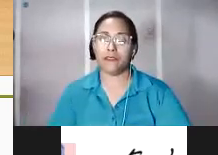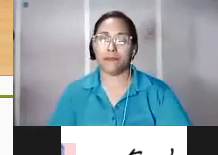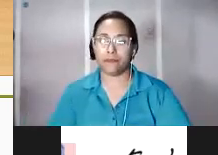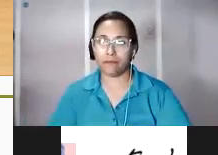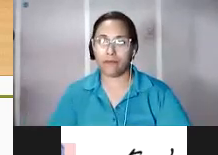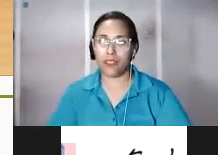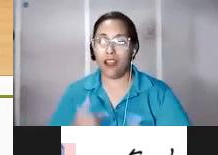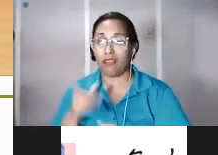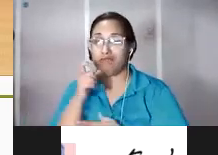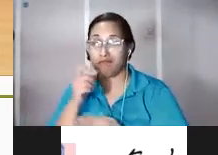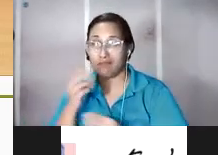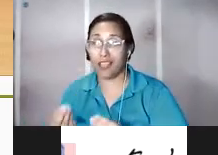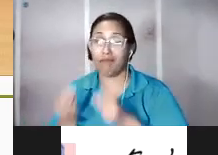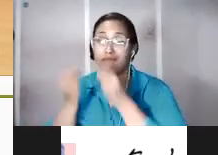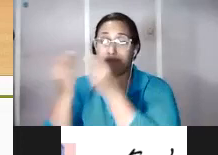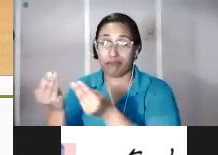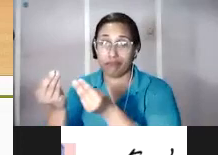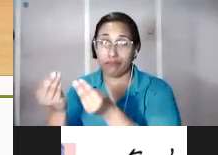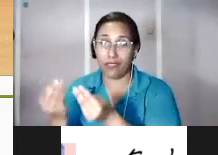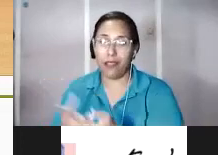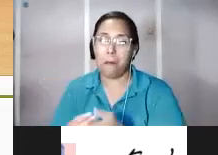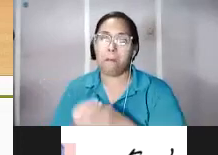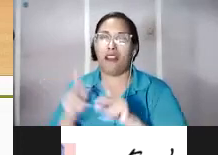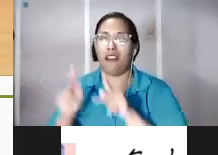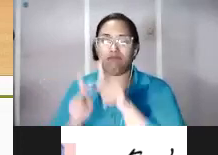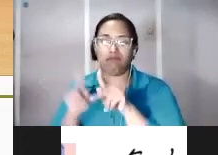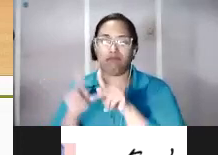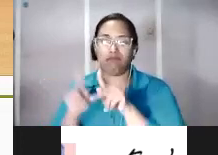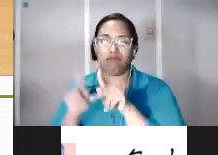destinaban a obras de caridad.